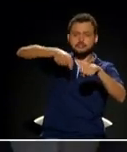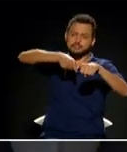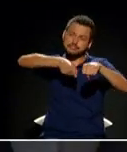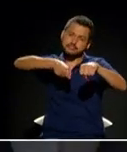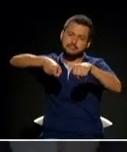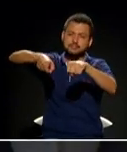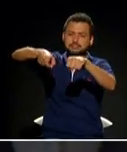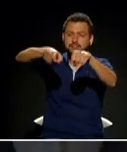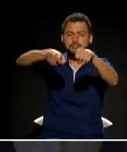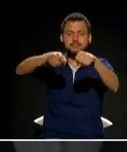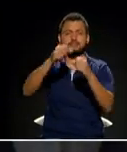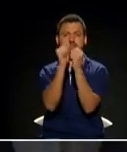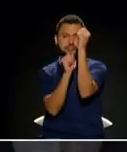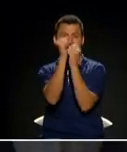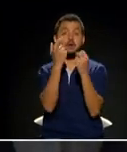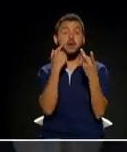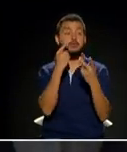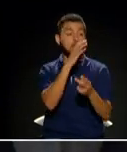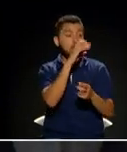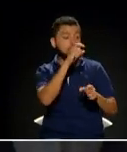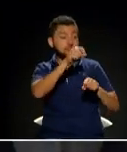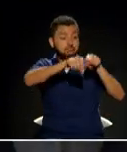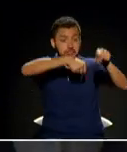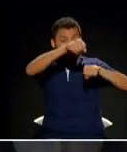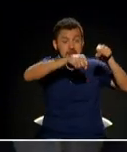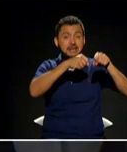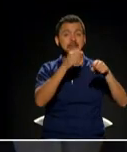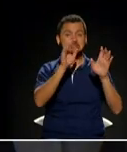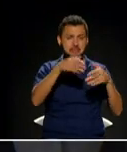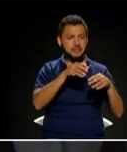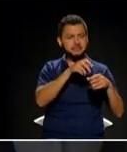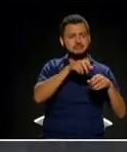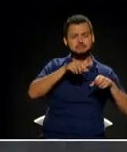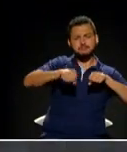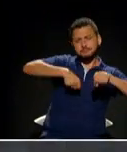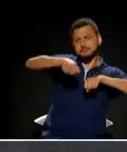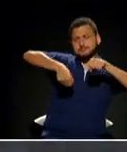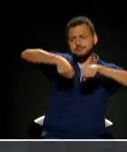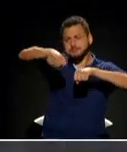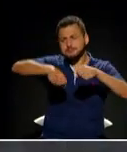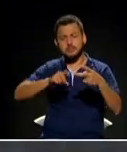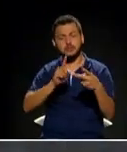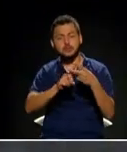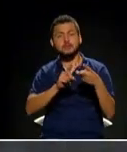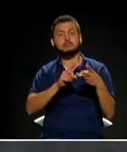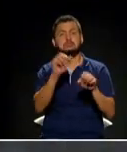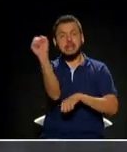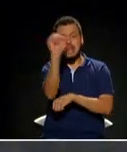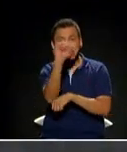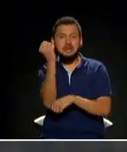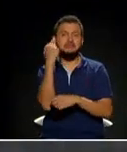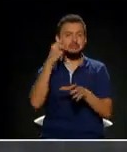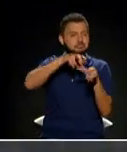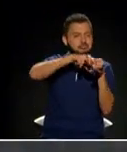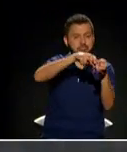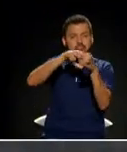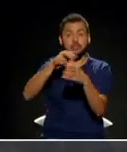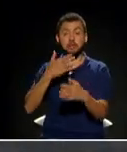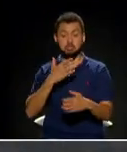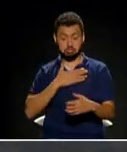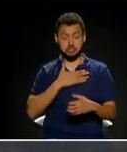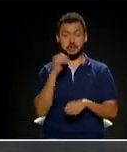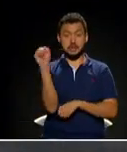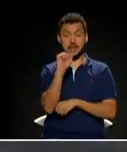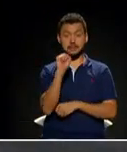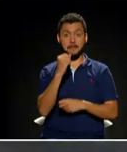el peatón con el ciclista cuenta exportador también que está en el carro en el transporte particular perdón para que definamos por ejemplo en